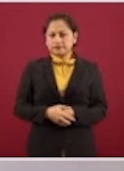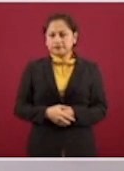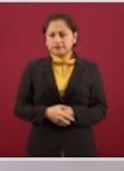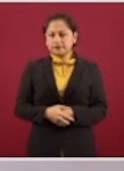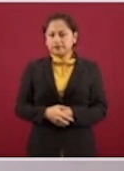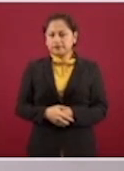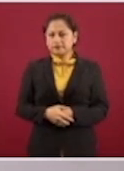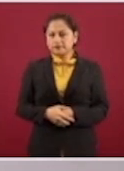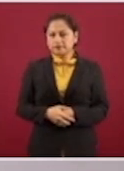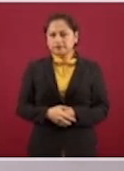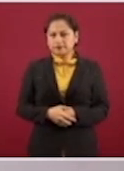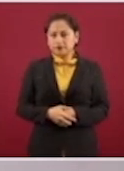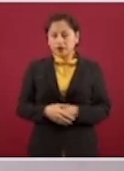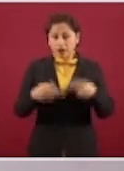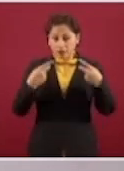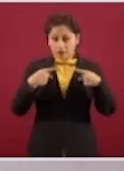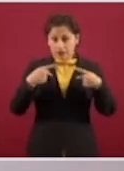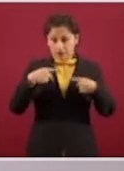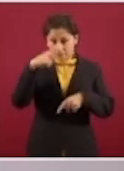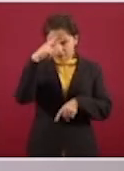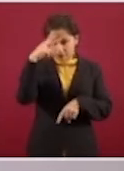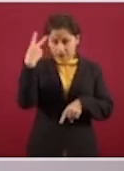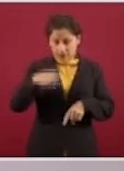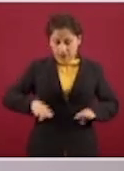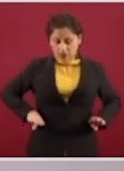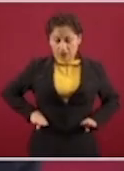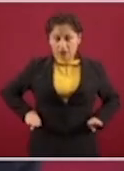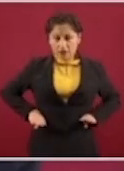un pueblo irresponsable,